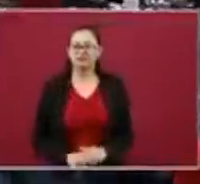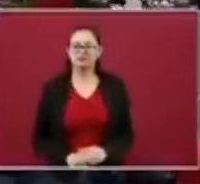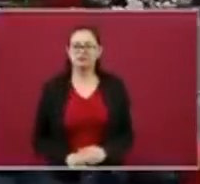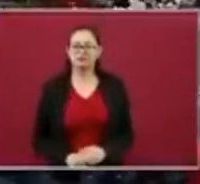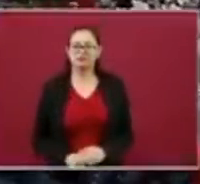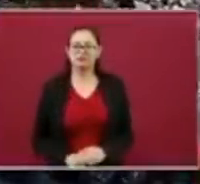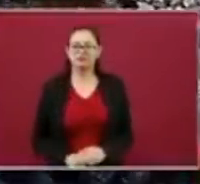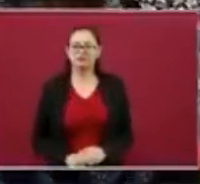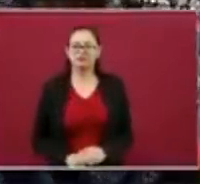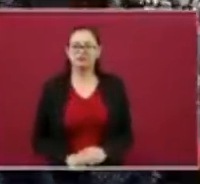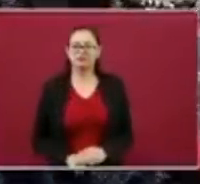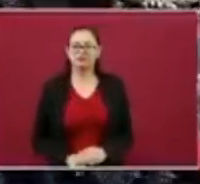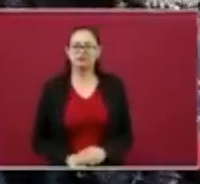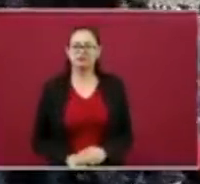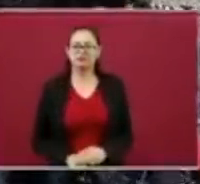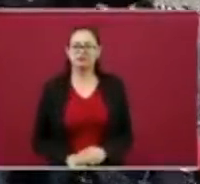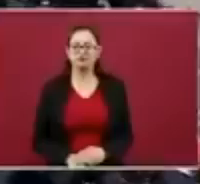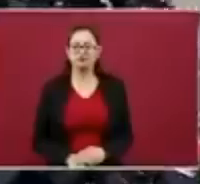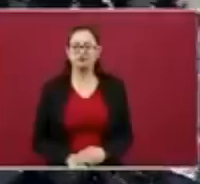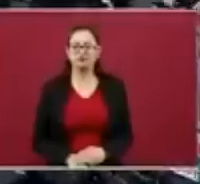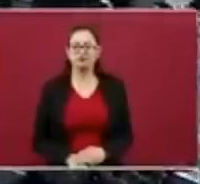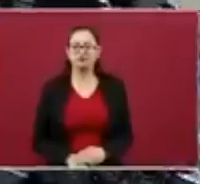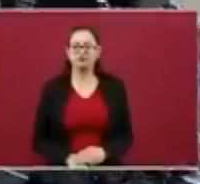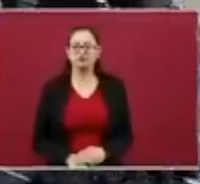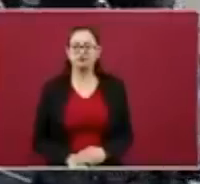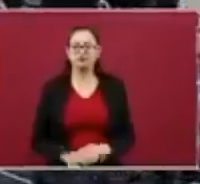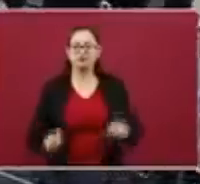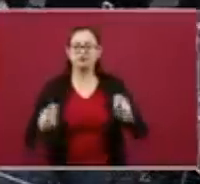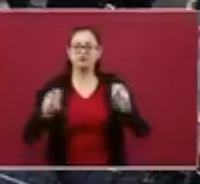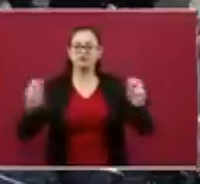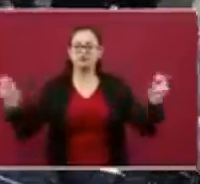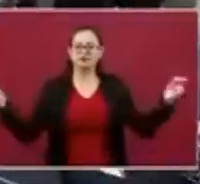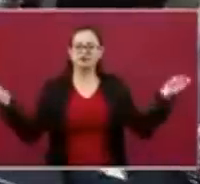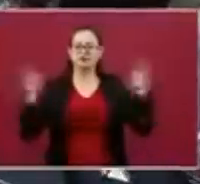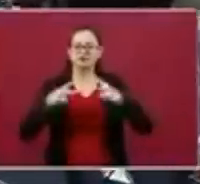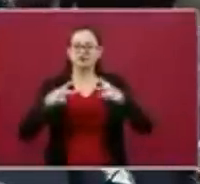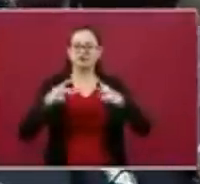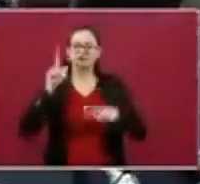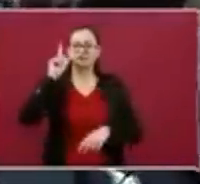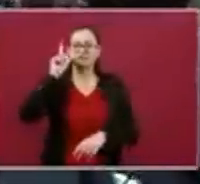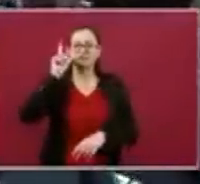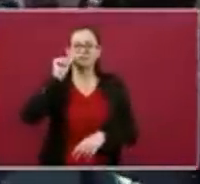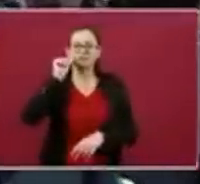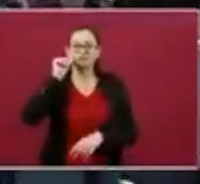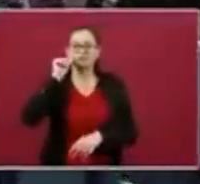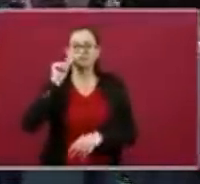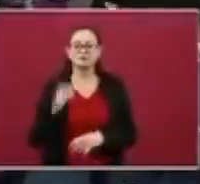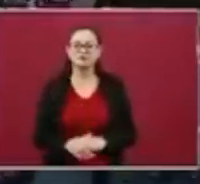Bueno, nos vemos mañana.